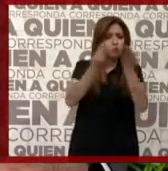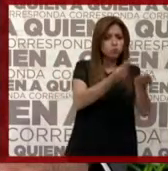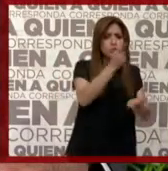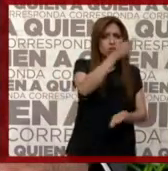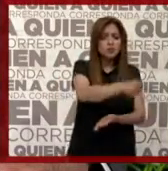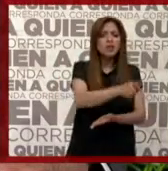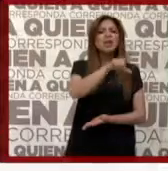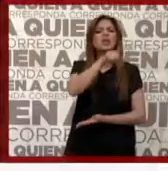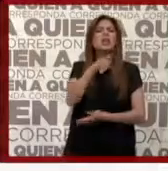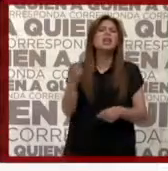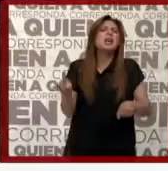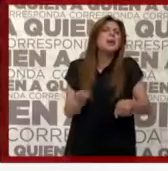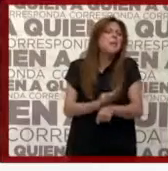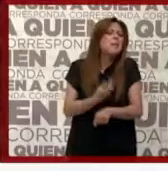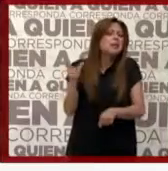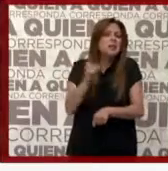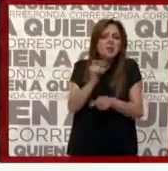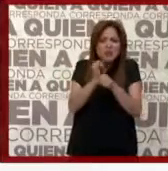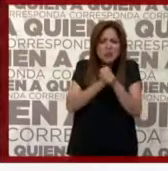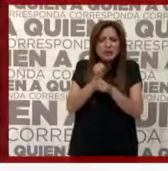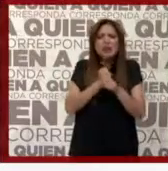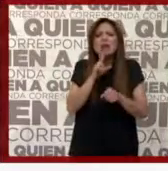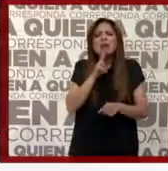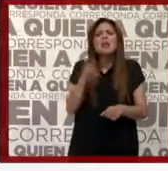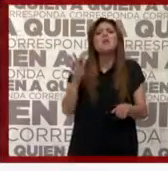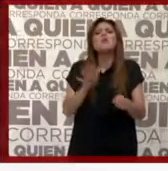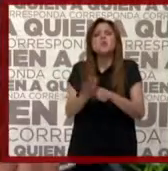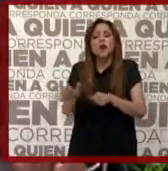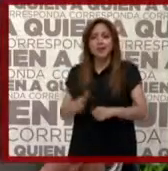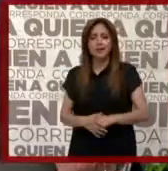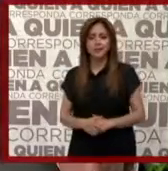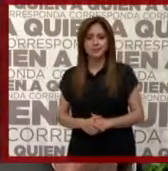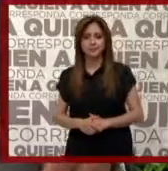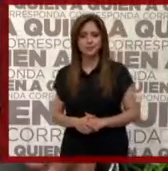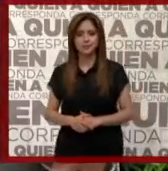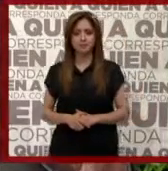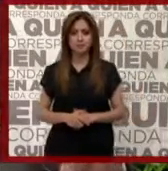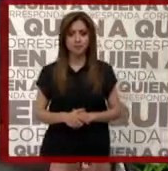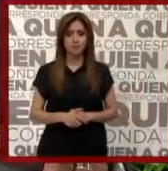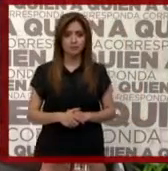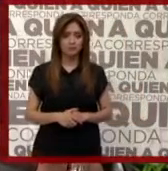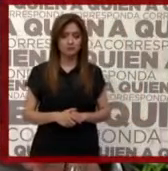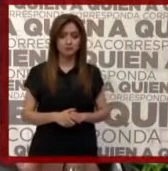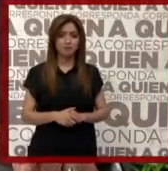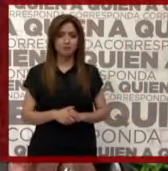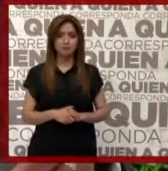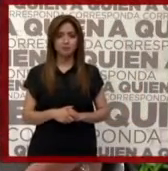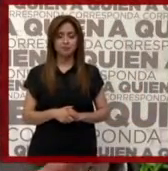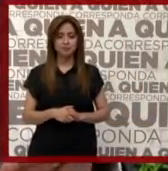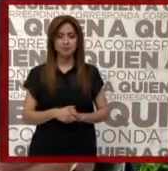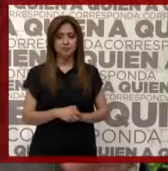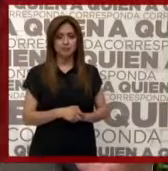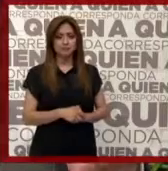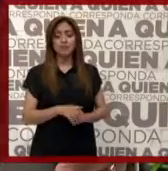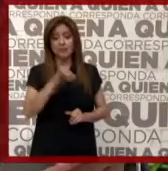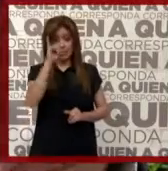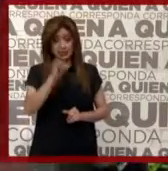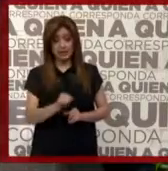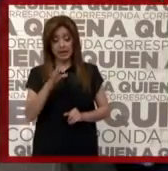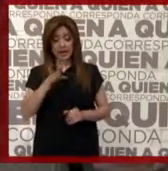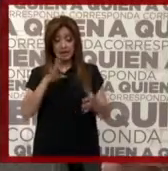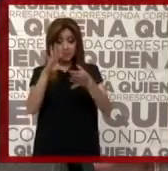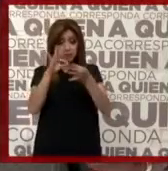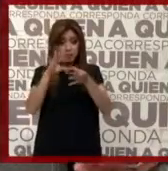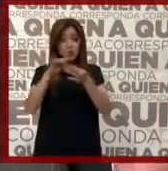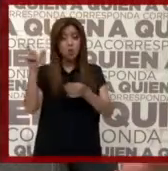se investiga y qué resultados pudo tener si ahí hay varias situaciones nosotros normalmente trabajamos a petición de parte